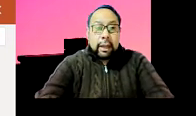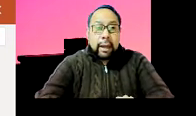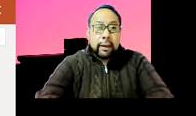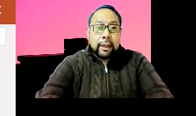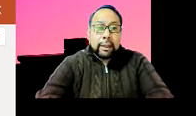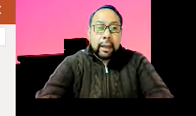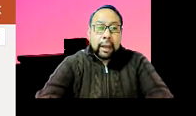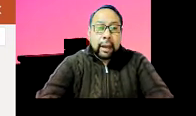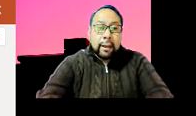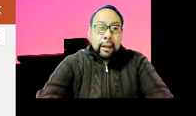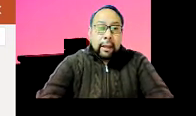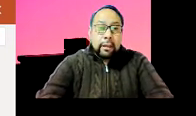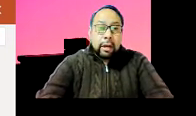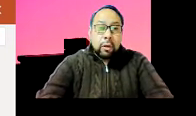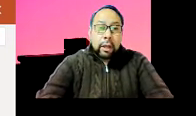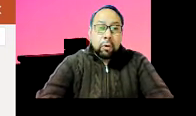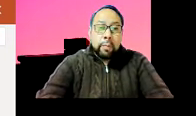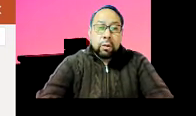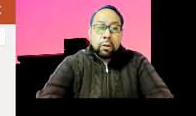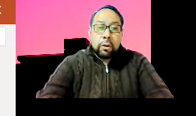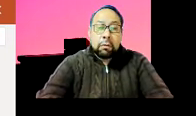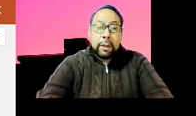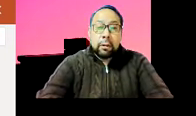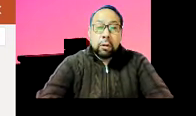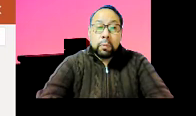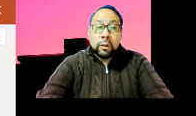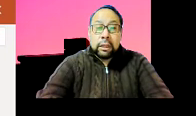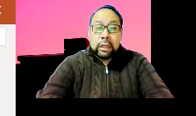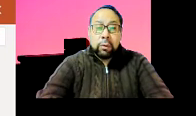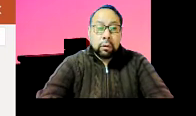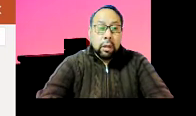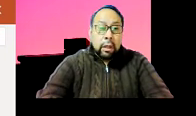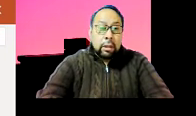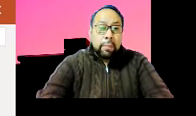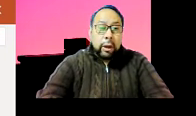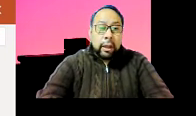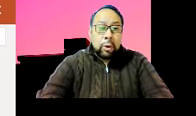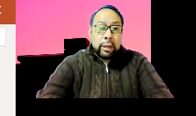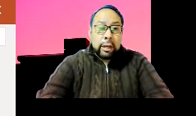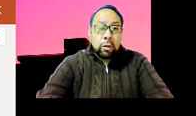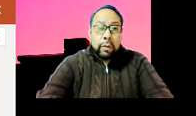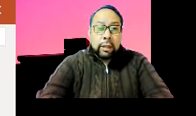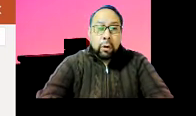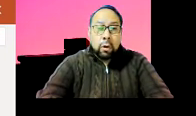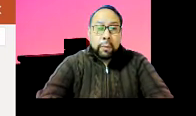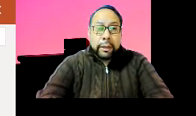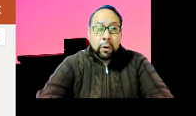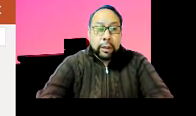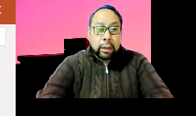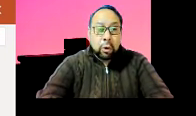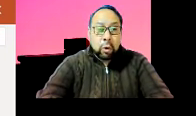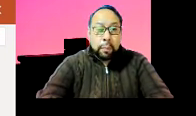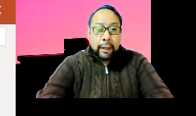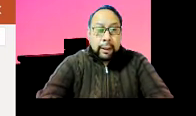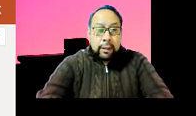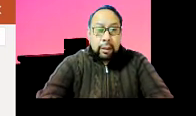en señalar, destacar entre los argumentos los aspectos positivos. Si, por ejemplo, quieres convencer a un compañero